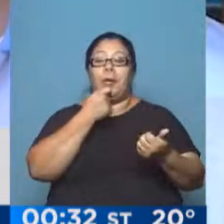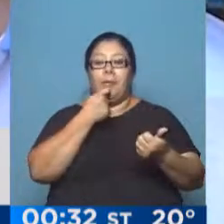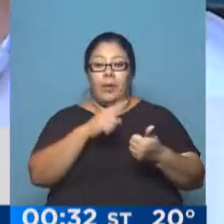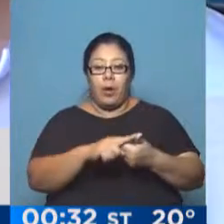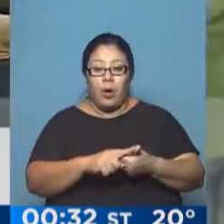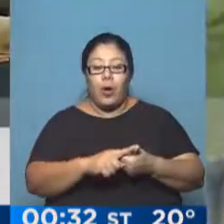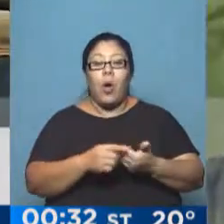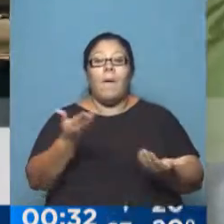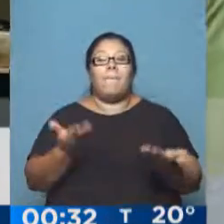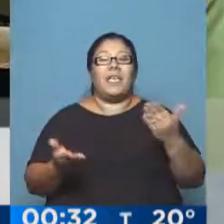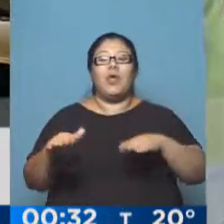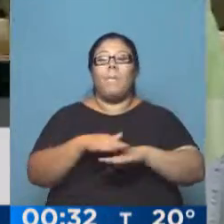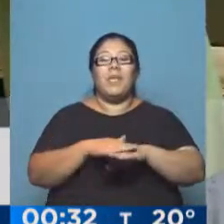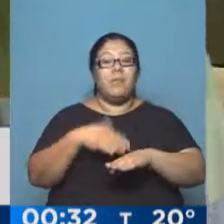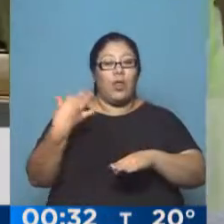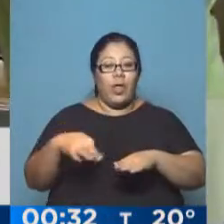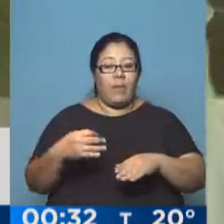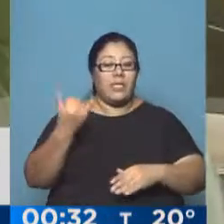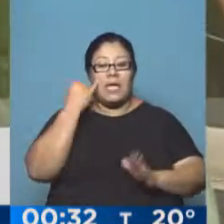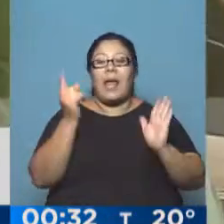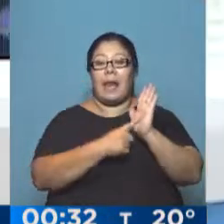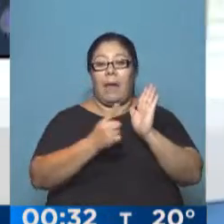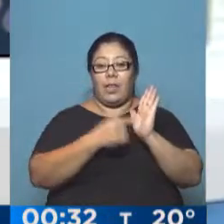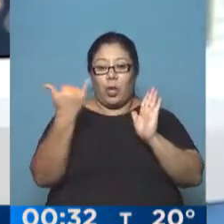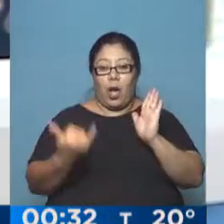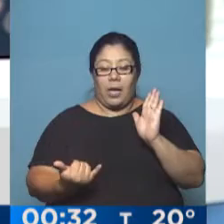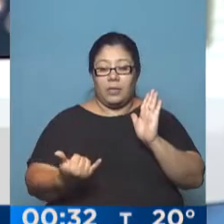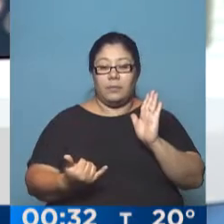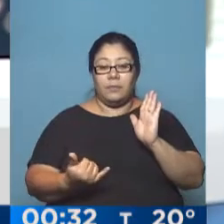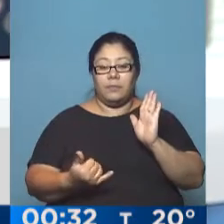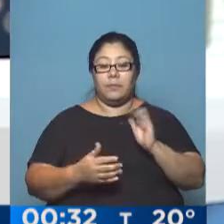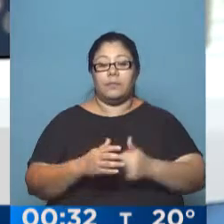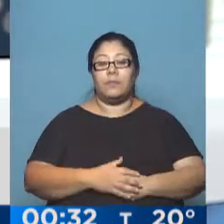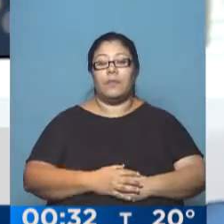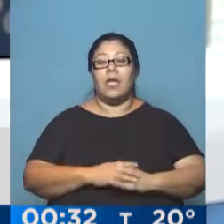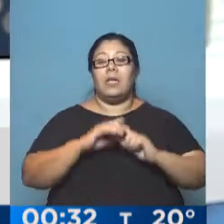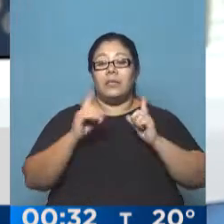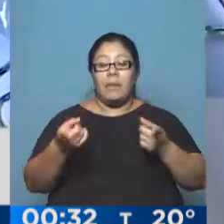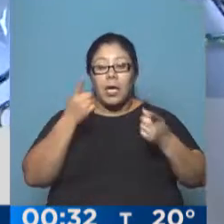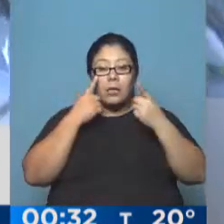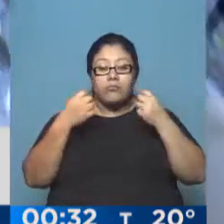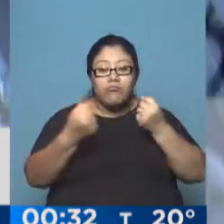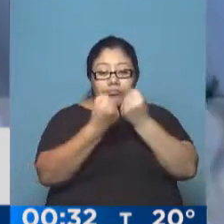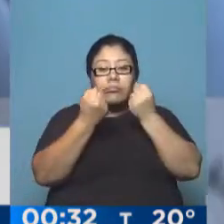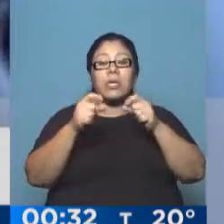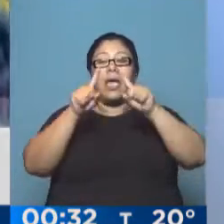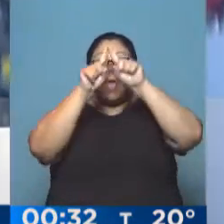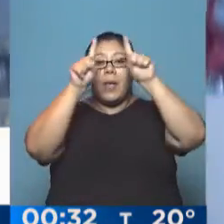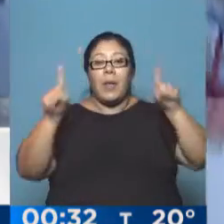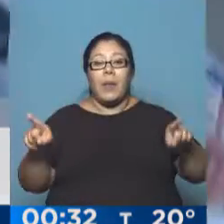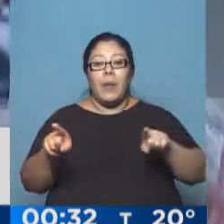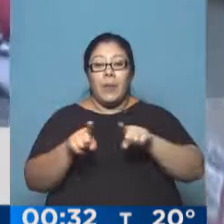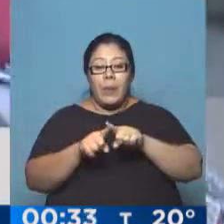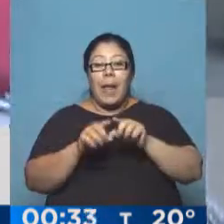tengan todos un peso mínimo, que está establecido un reglamento, se controla que las velas tengan